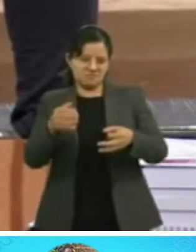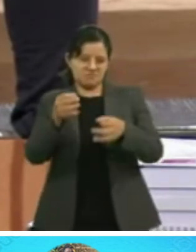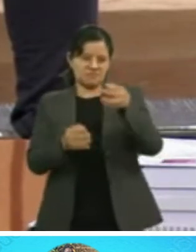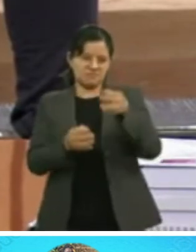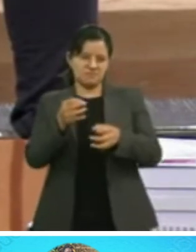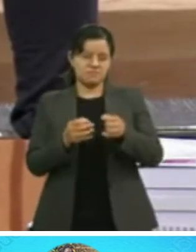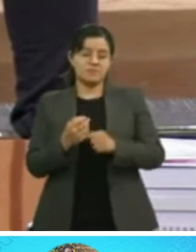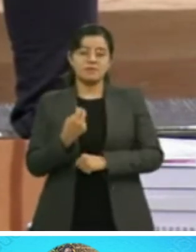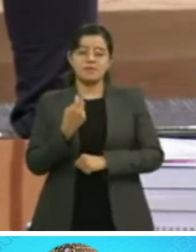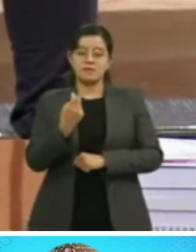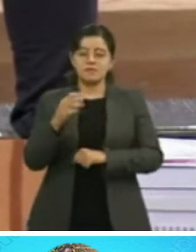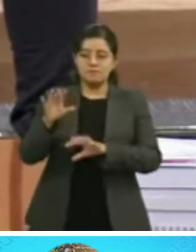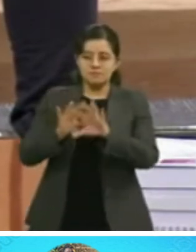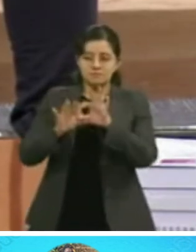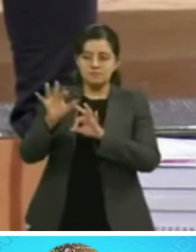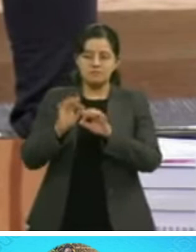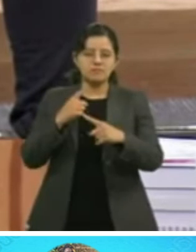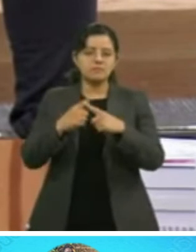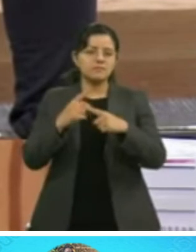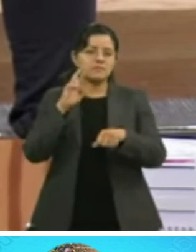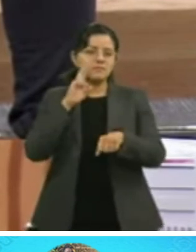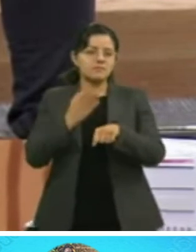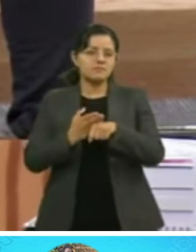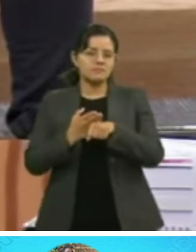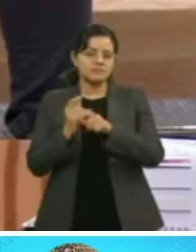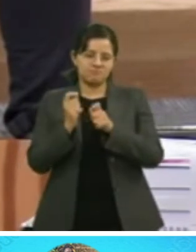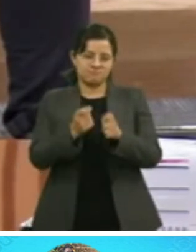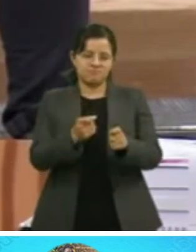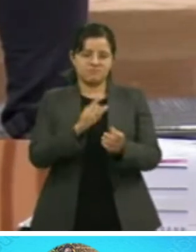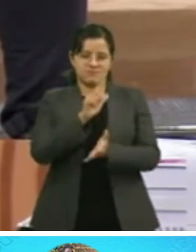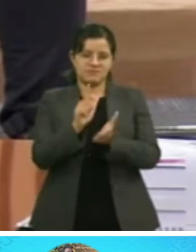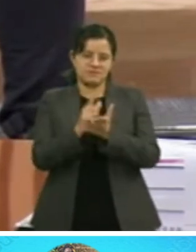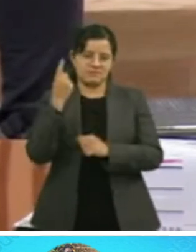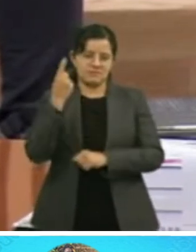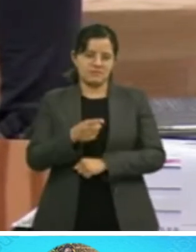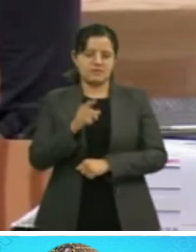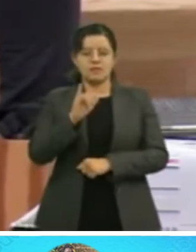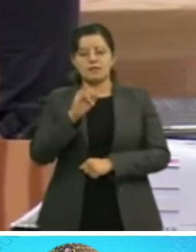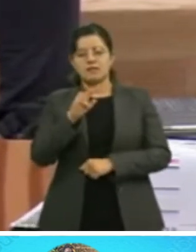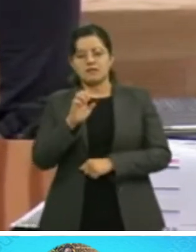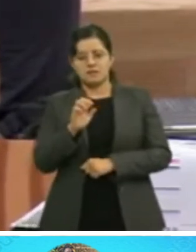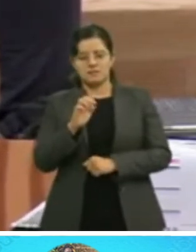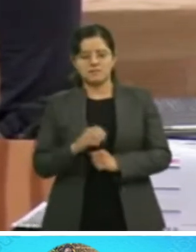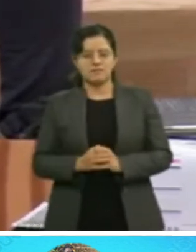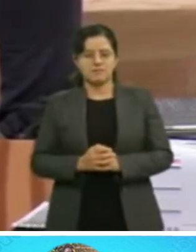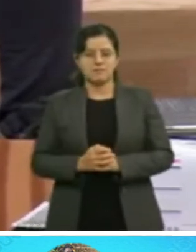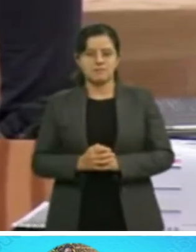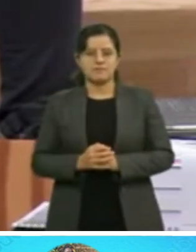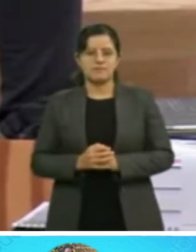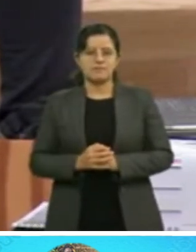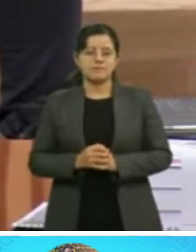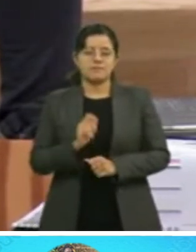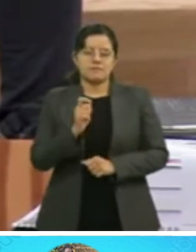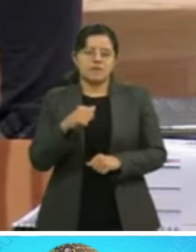Estas elecciones que se encomiendan por ley al INE constituyen una